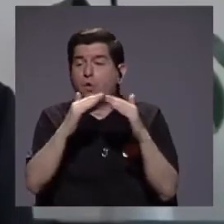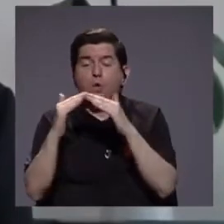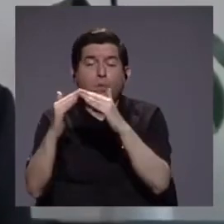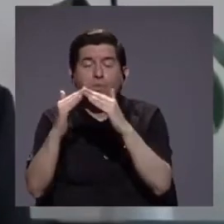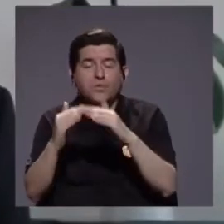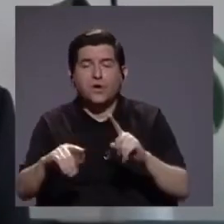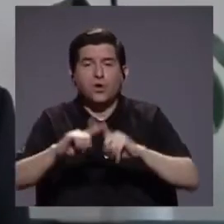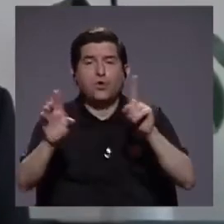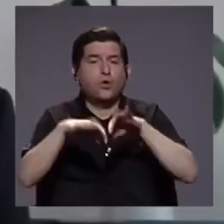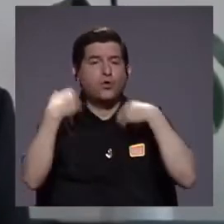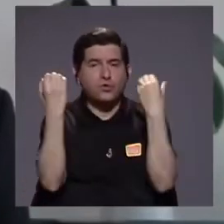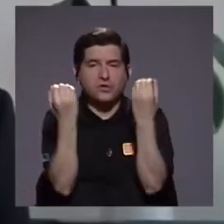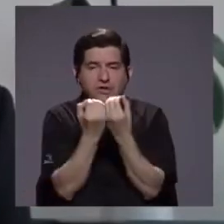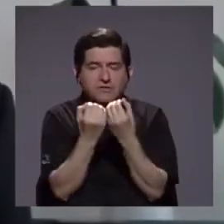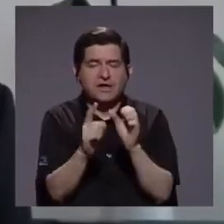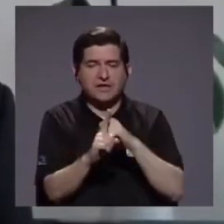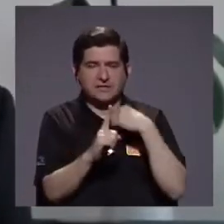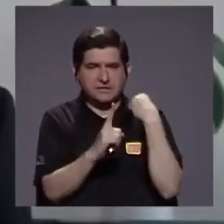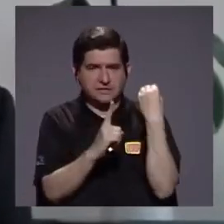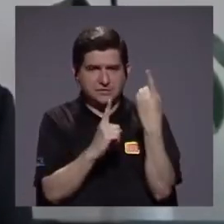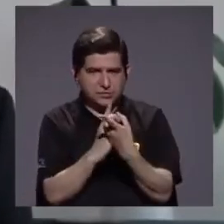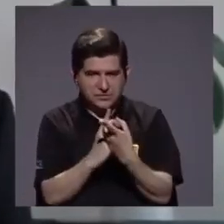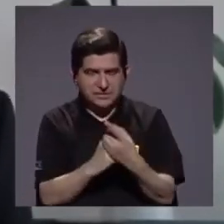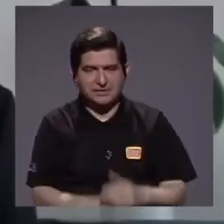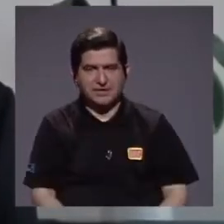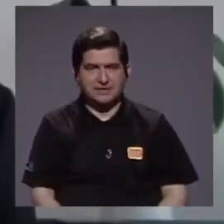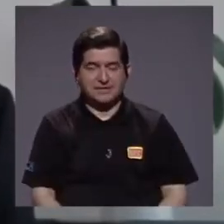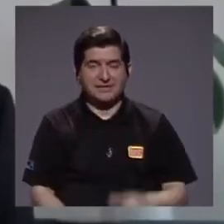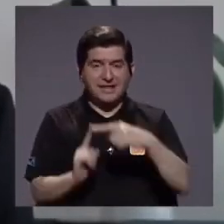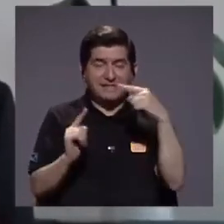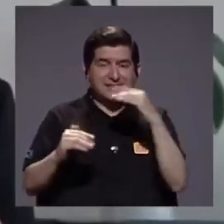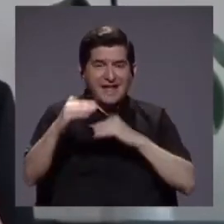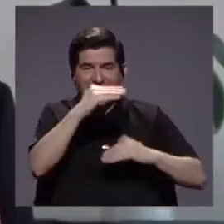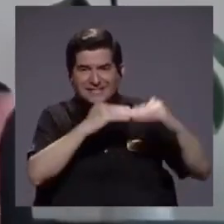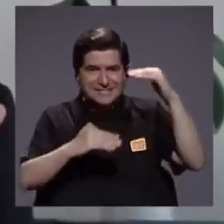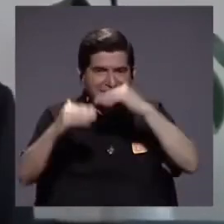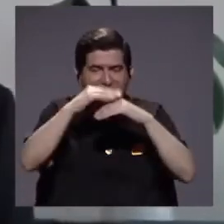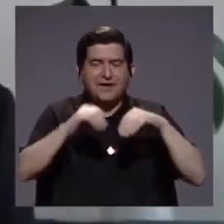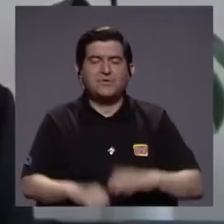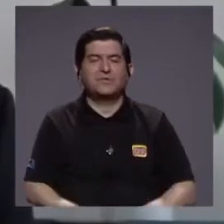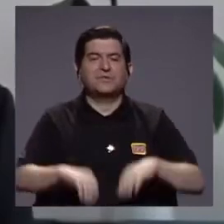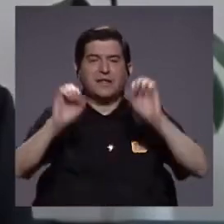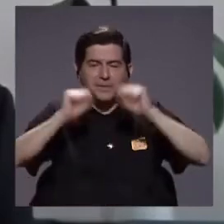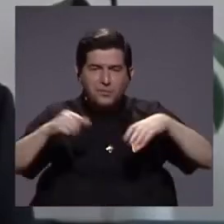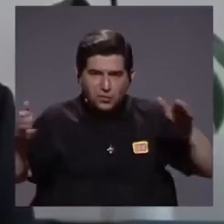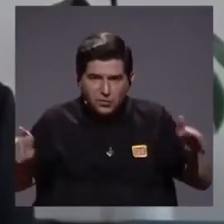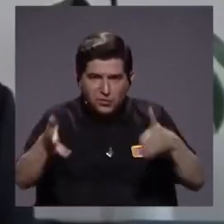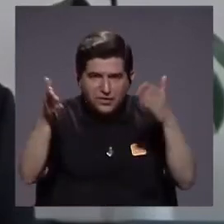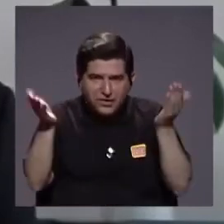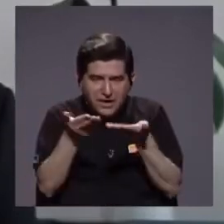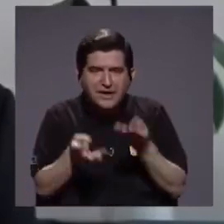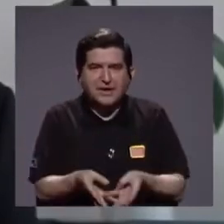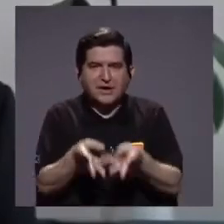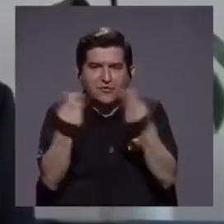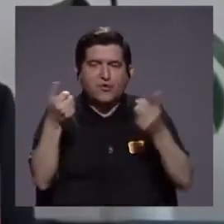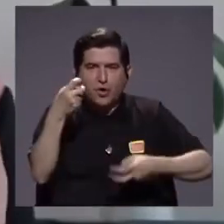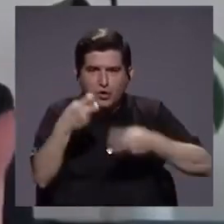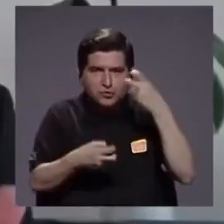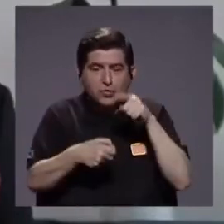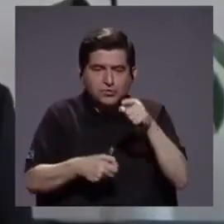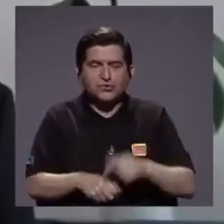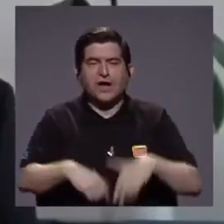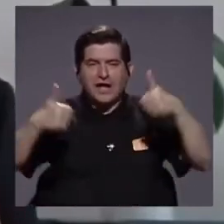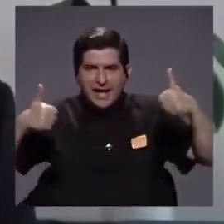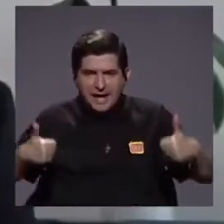y diferentes organizaciones de la sociedad, de tal forma que desde la facultad se propicie la resolución de problemas a